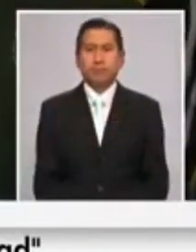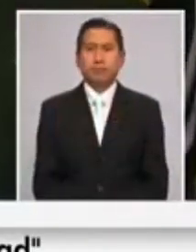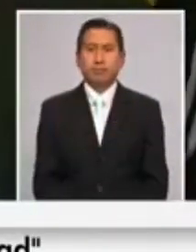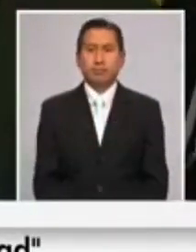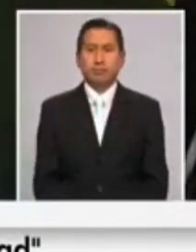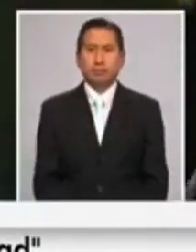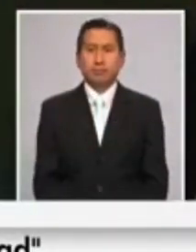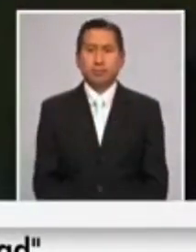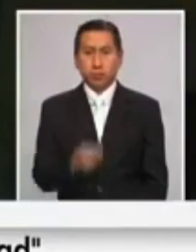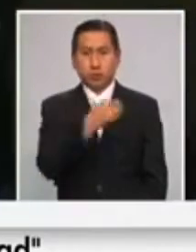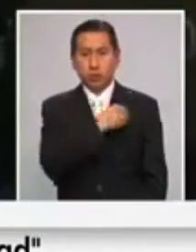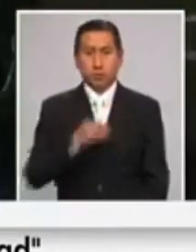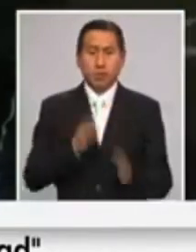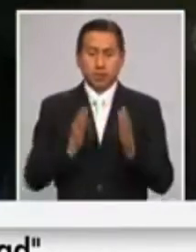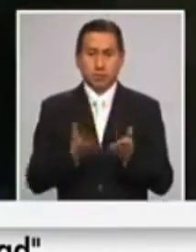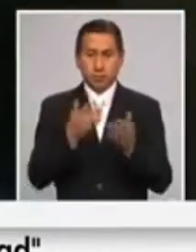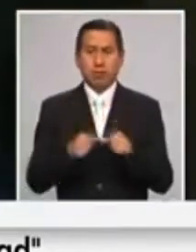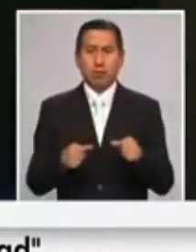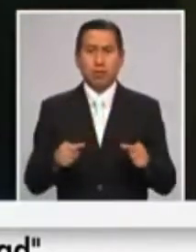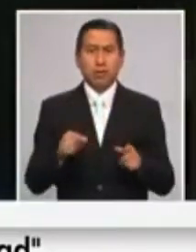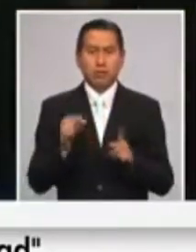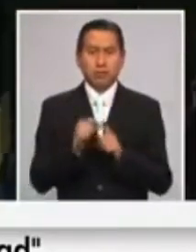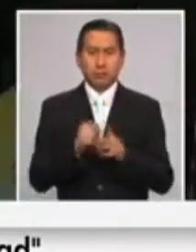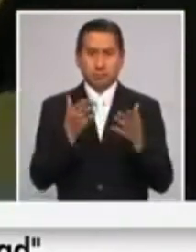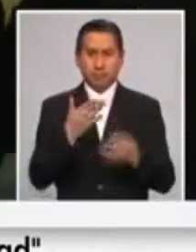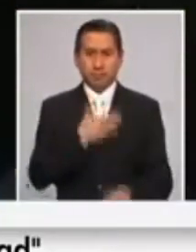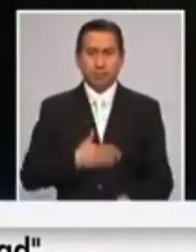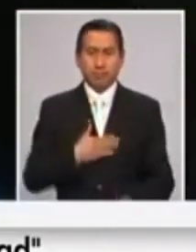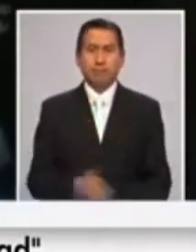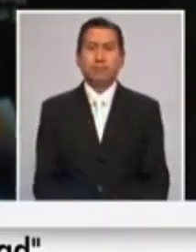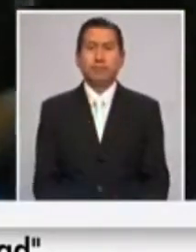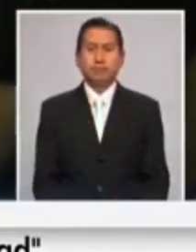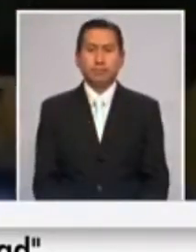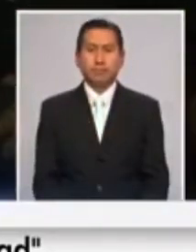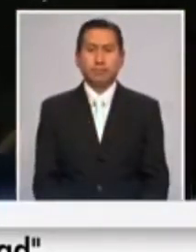¿Alguien? Gobernador, en aymara, por favor.